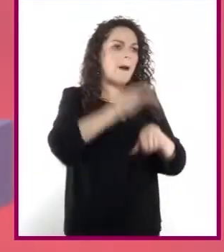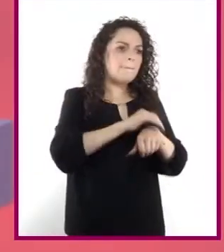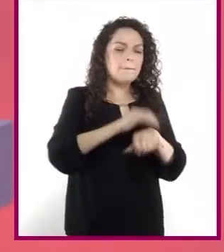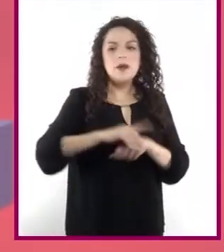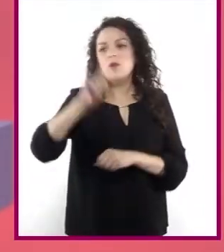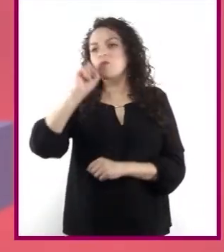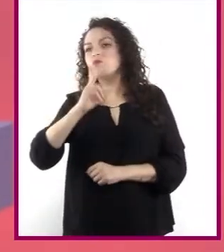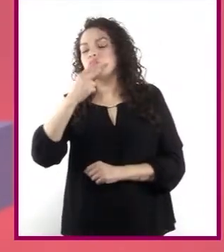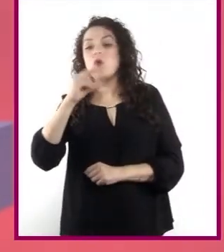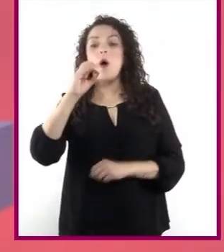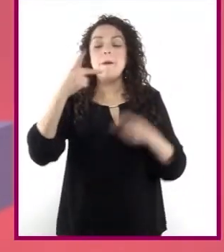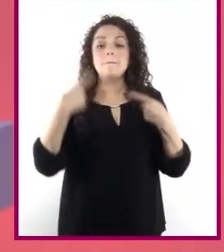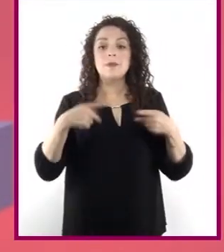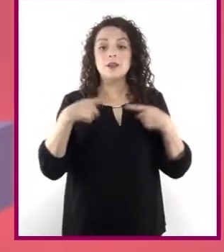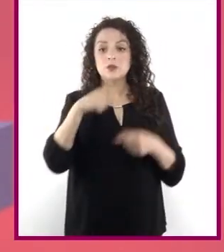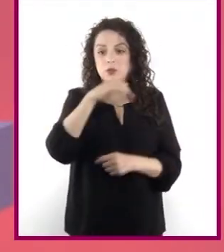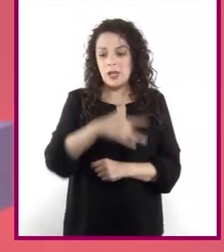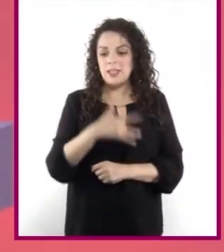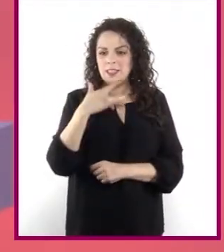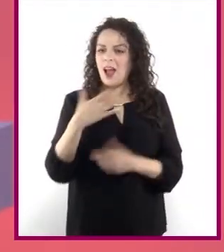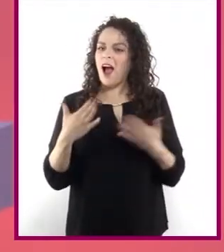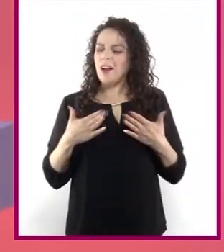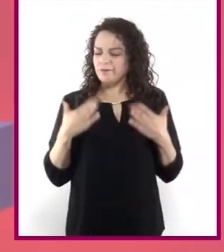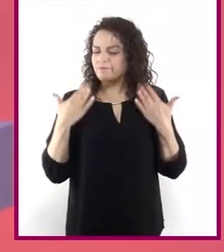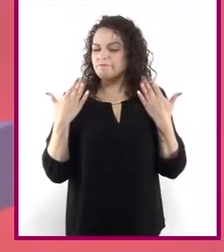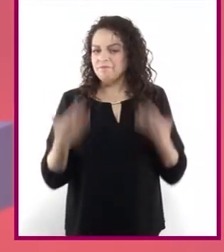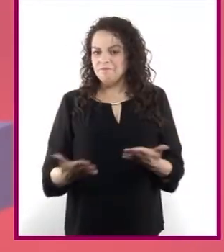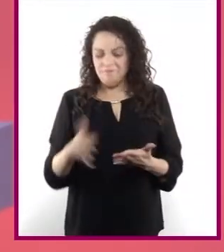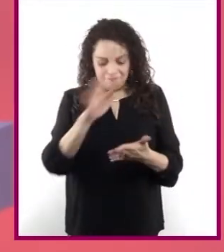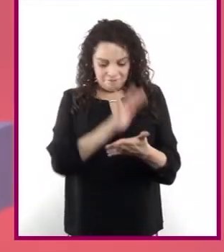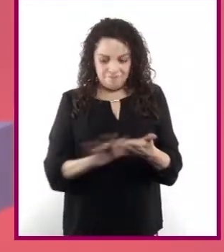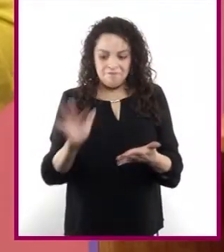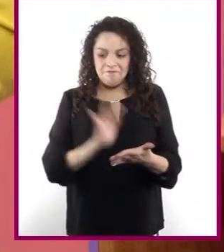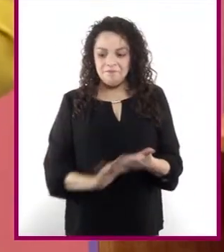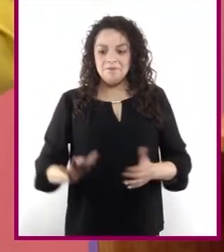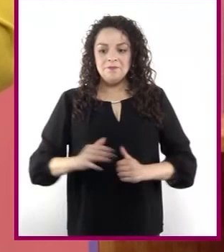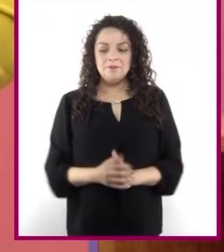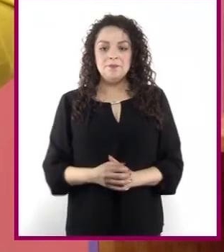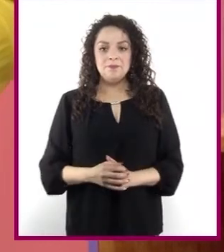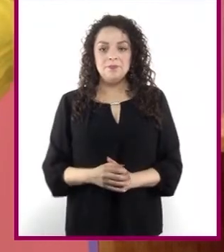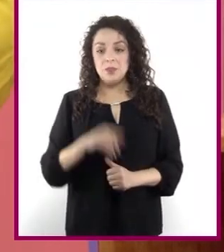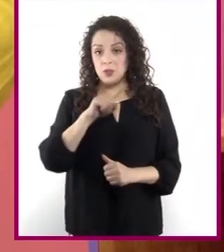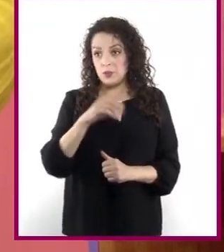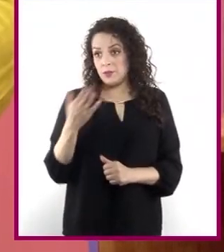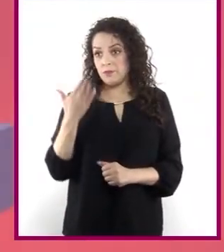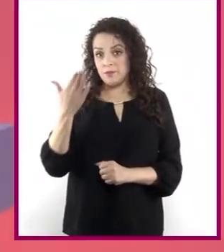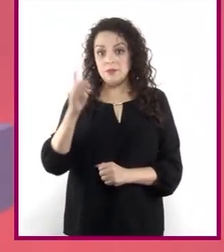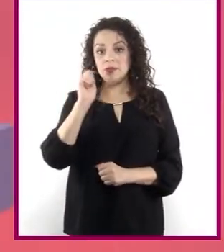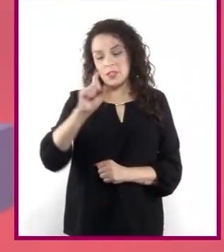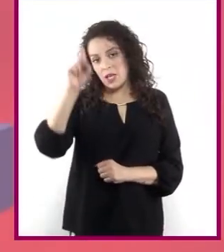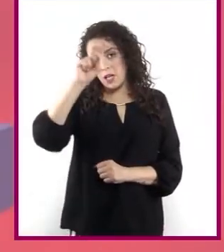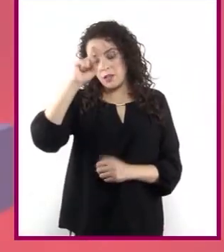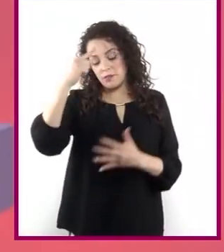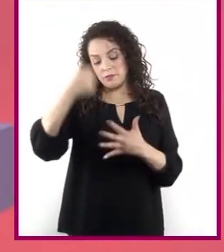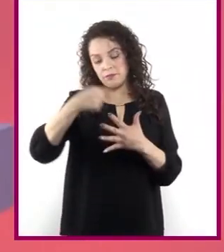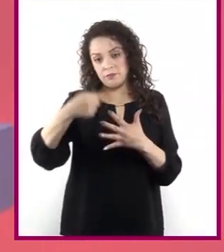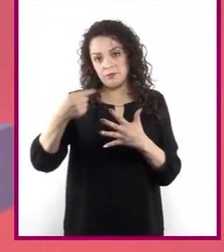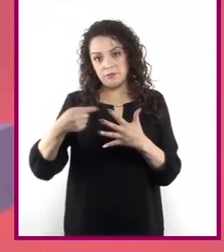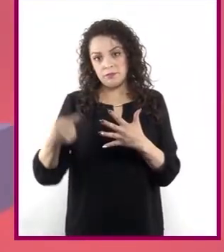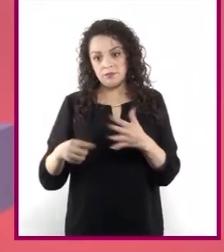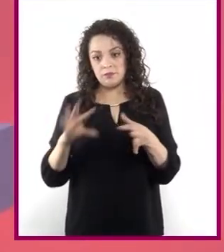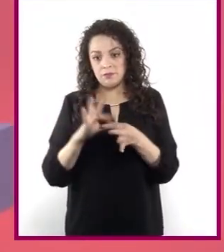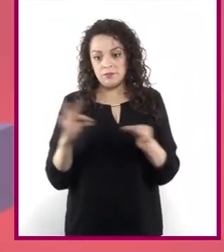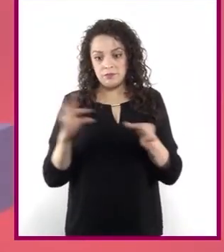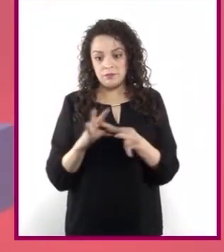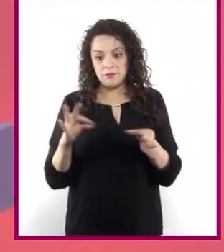o con personas con las que se sientan en confianza para leer en voz alta. Pídanles que les hagan sugerencias o críticas